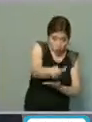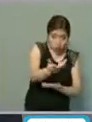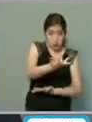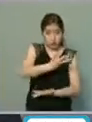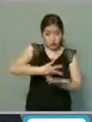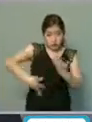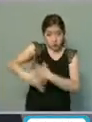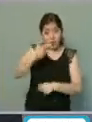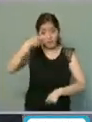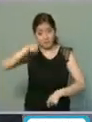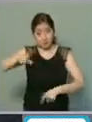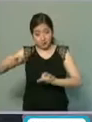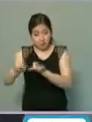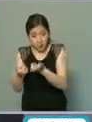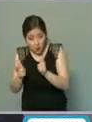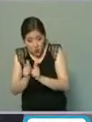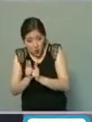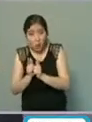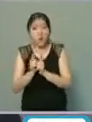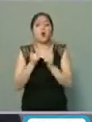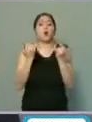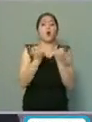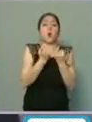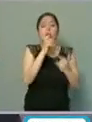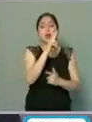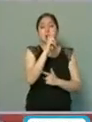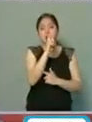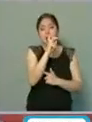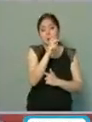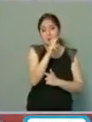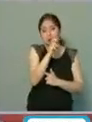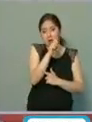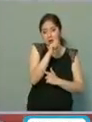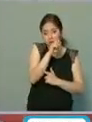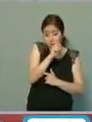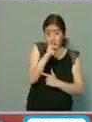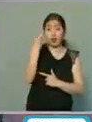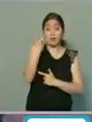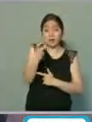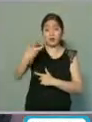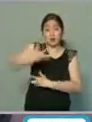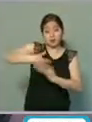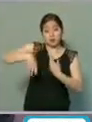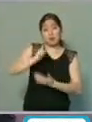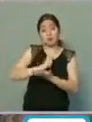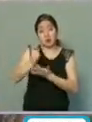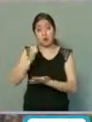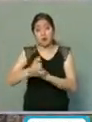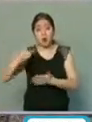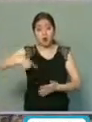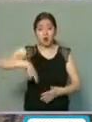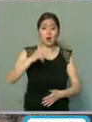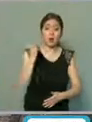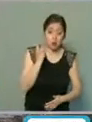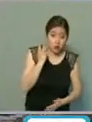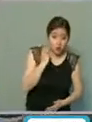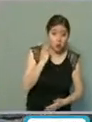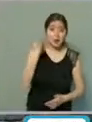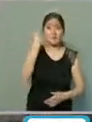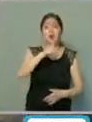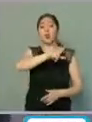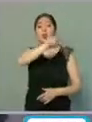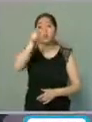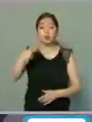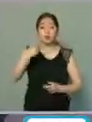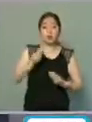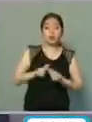por parte de estos grupos de cabildeo, de presión y demás, los cuales financian sus campañas políticas y esto los ha